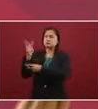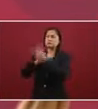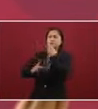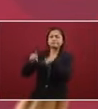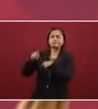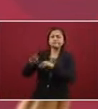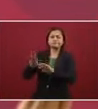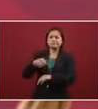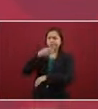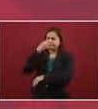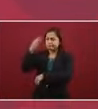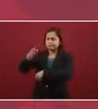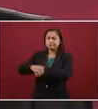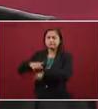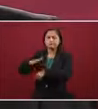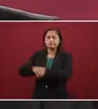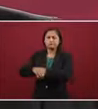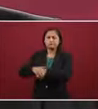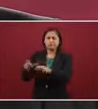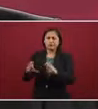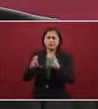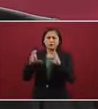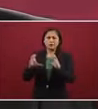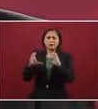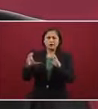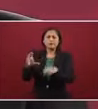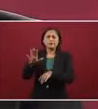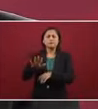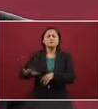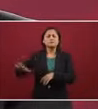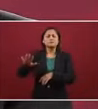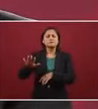que no se dejen